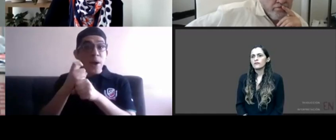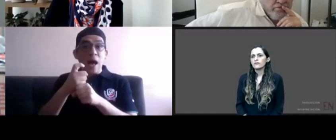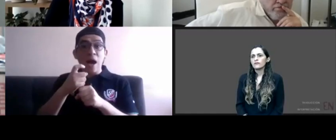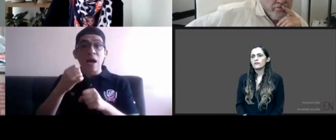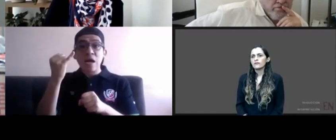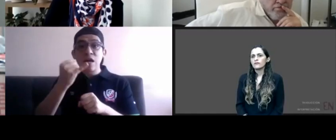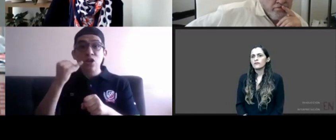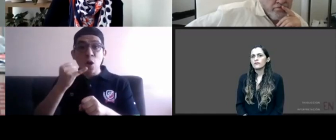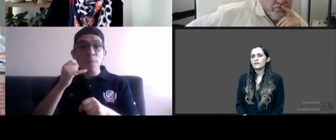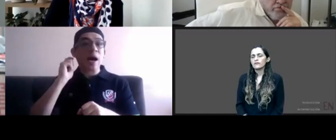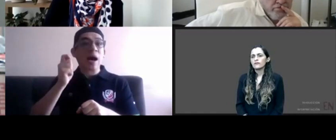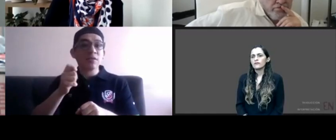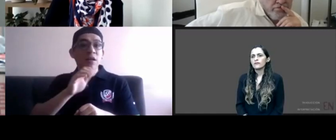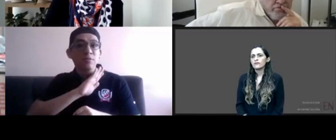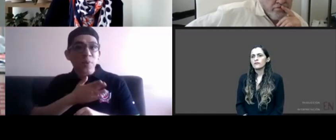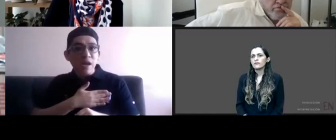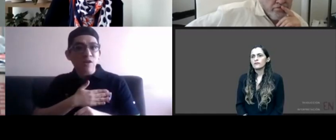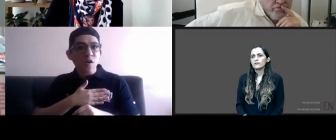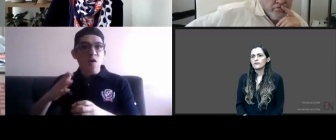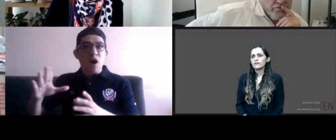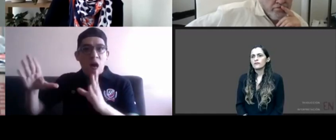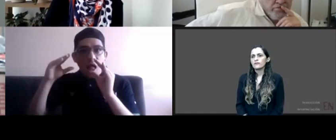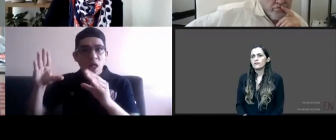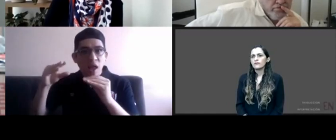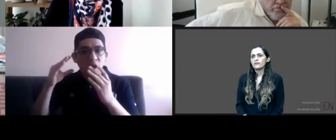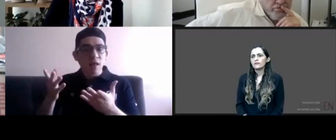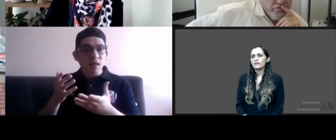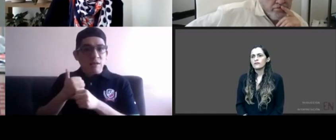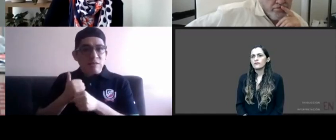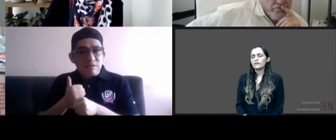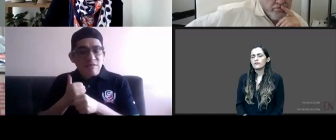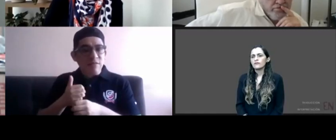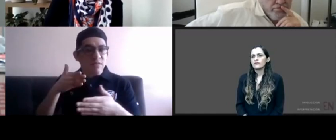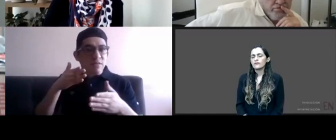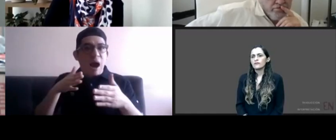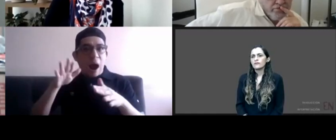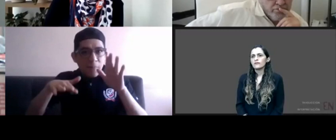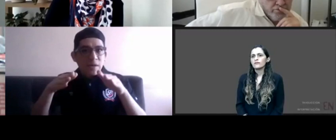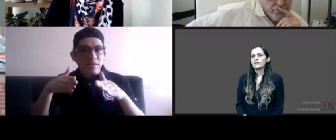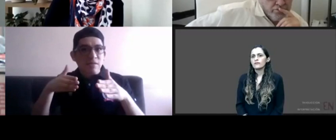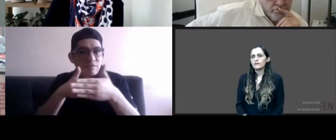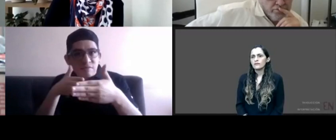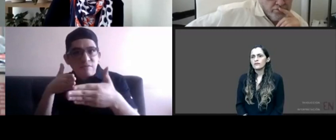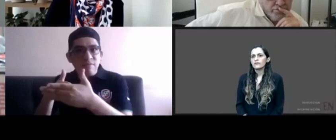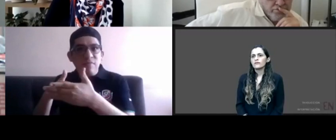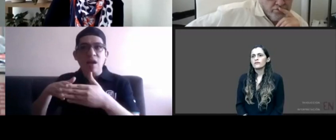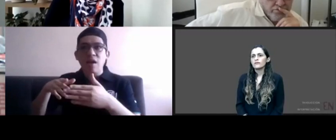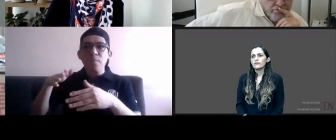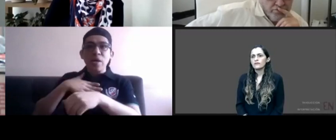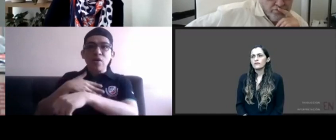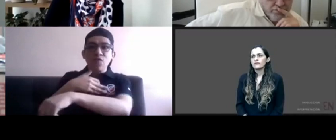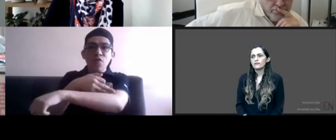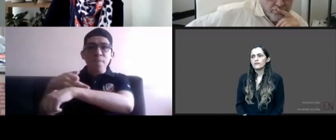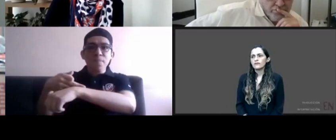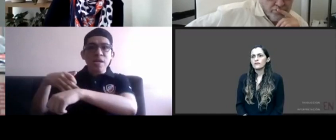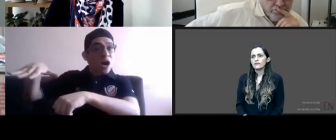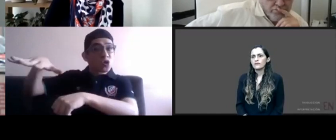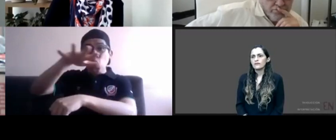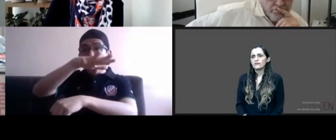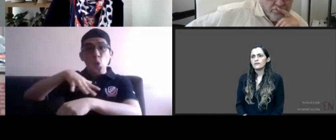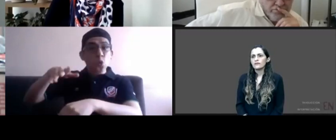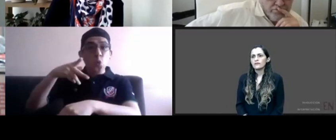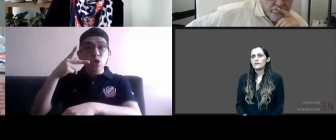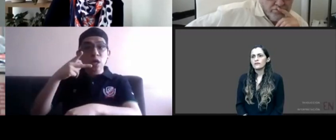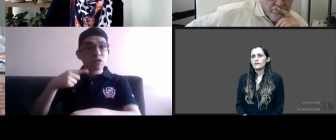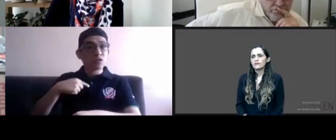niño sordo. Y eso lo hablo de experiencia propia. Cuando yo era pequeño tenía que ir a terapias de lenguaje y no era más que sufrimiento y